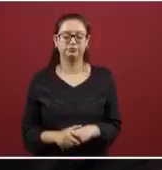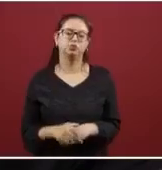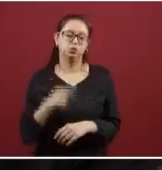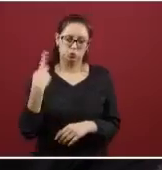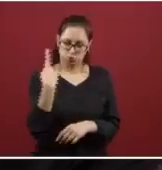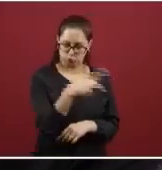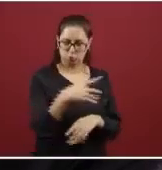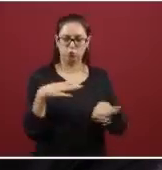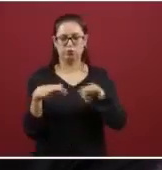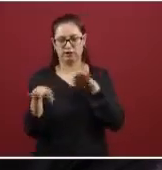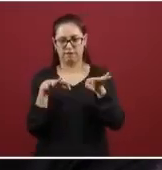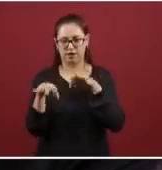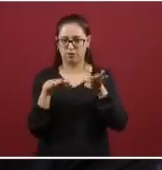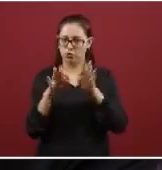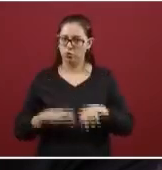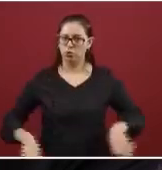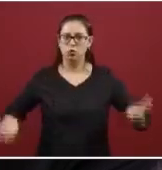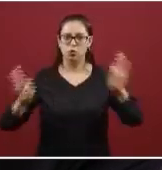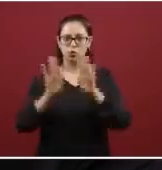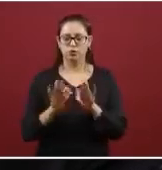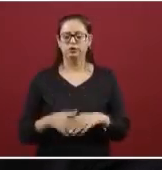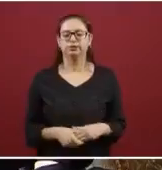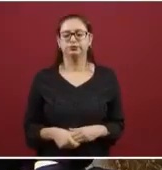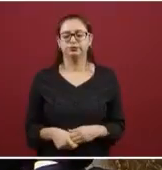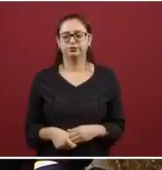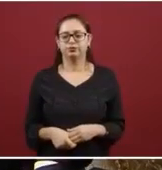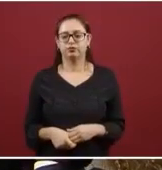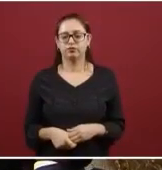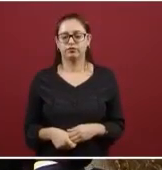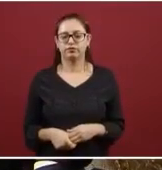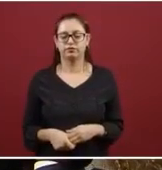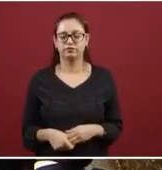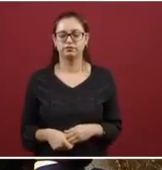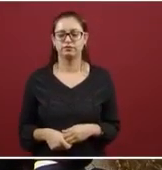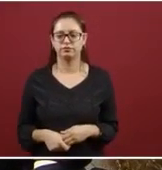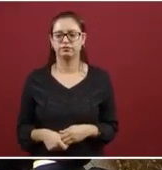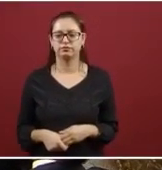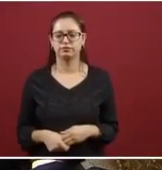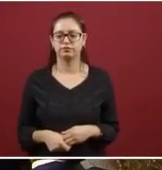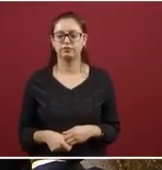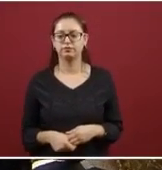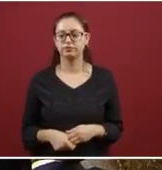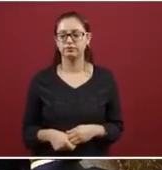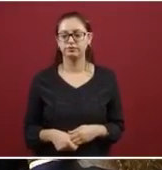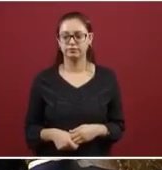trabajo de Esteban, que trata